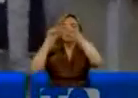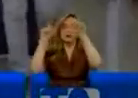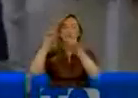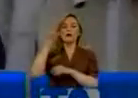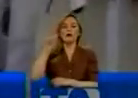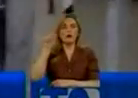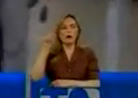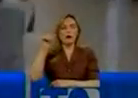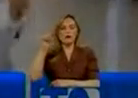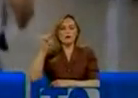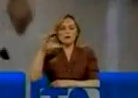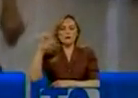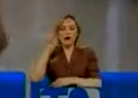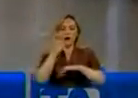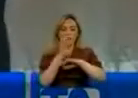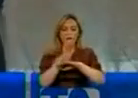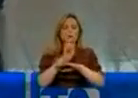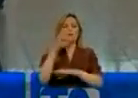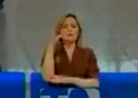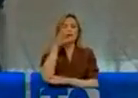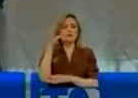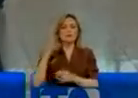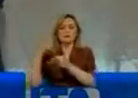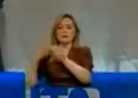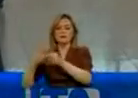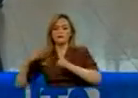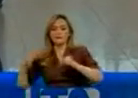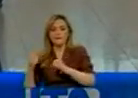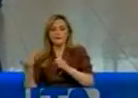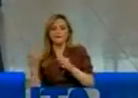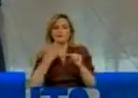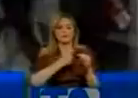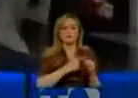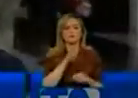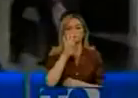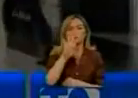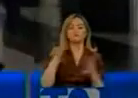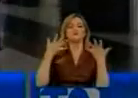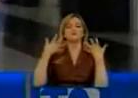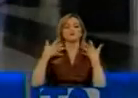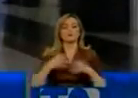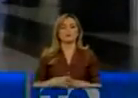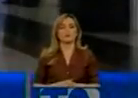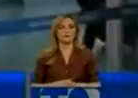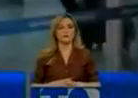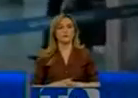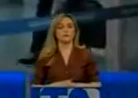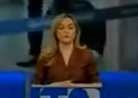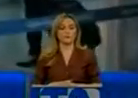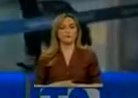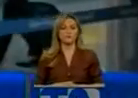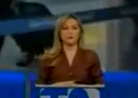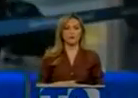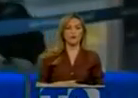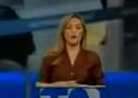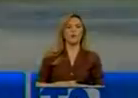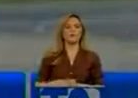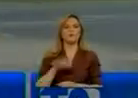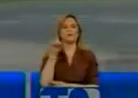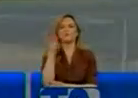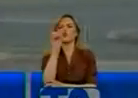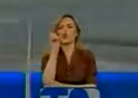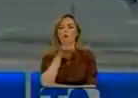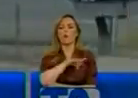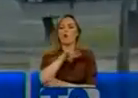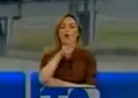3 vuelos semanales, Quito-Bogotá-Quito y 4 a Guayaquil. Pero para el 30 de octubre se prevé contar ya con un vuelo diario, pues es una